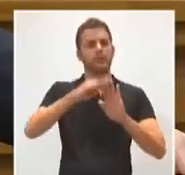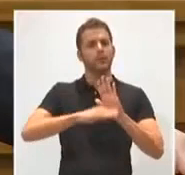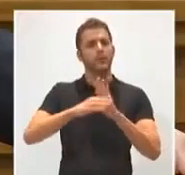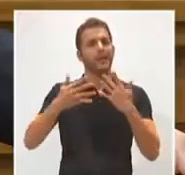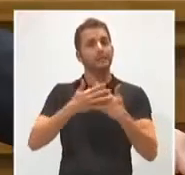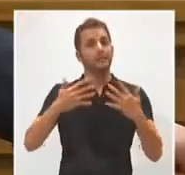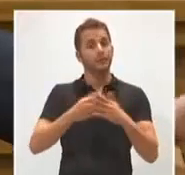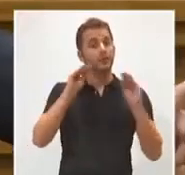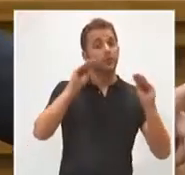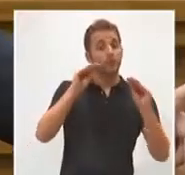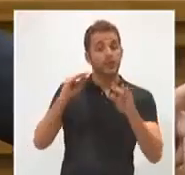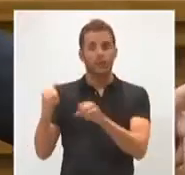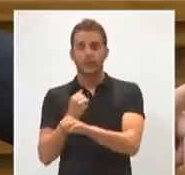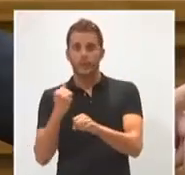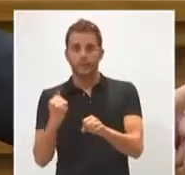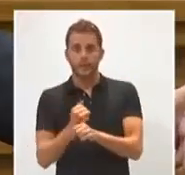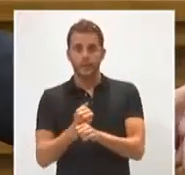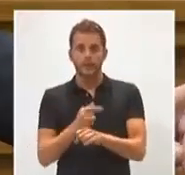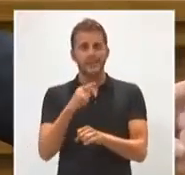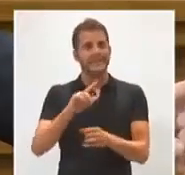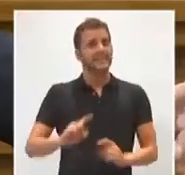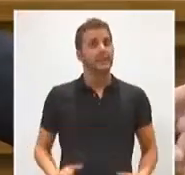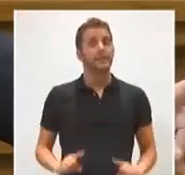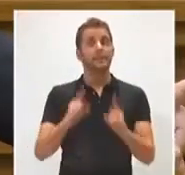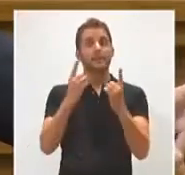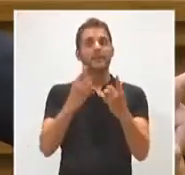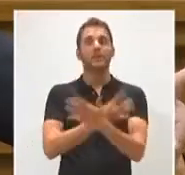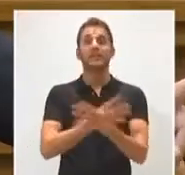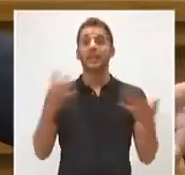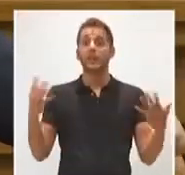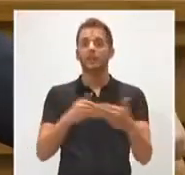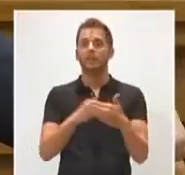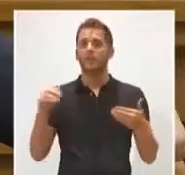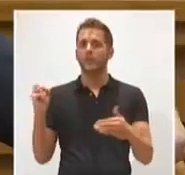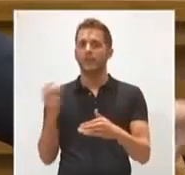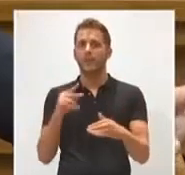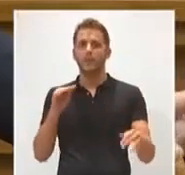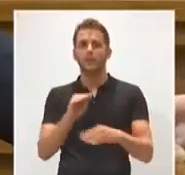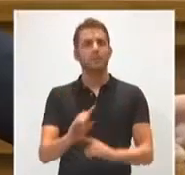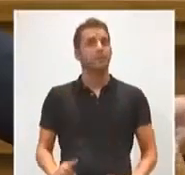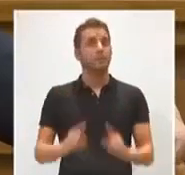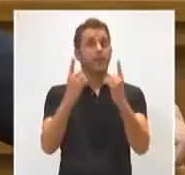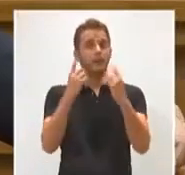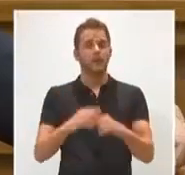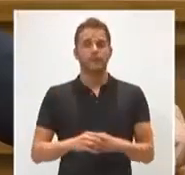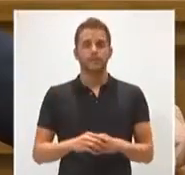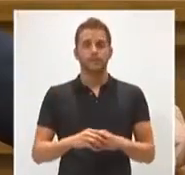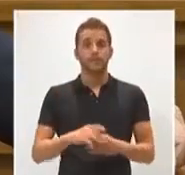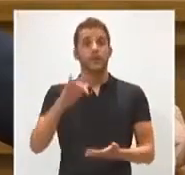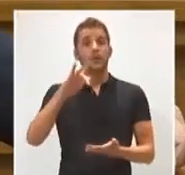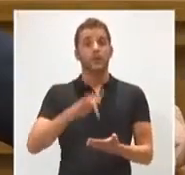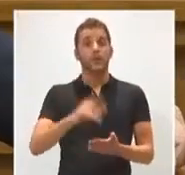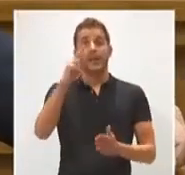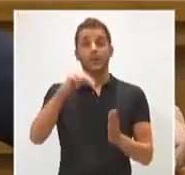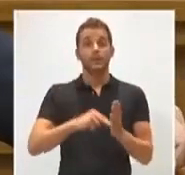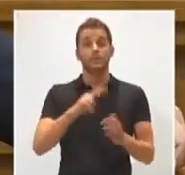y empleo ni más ni menos que dedicándole por primera vez 19 millones de euros y antes de que finalice el